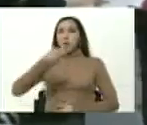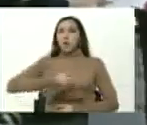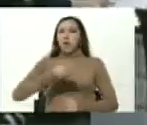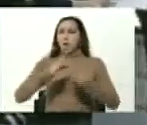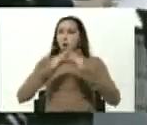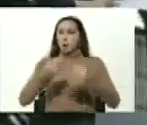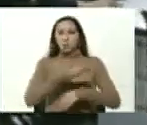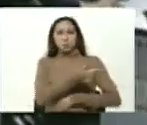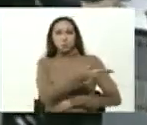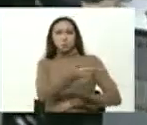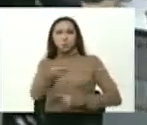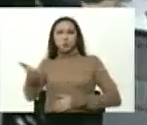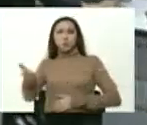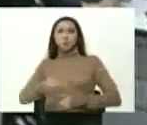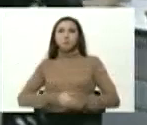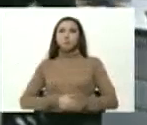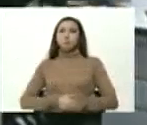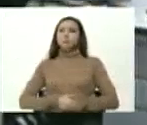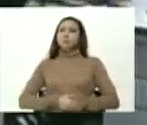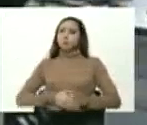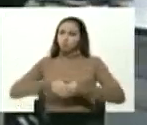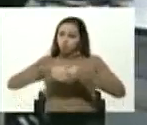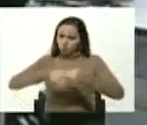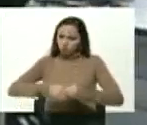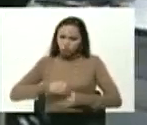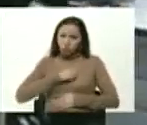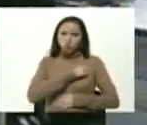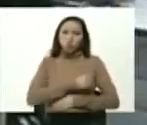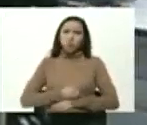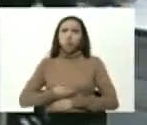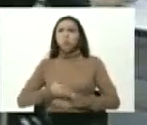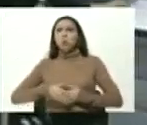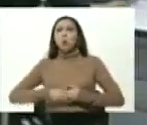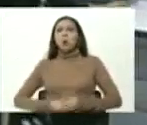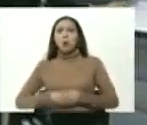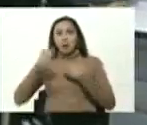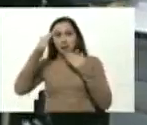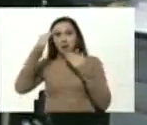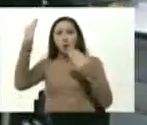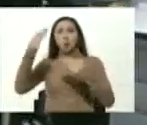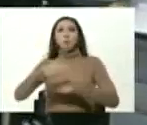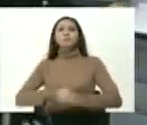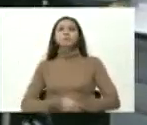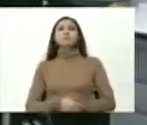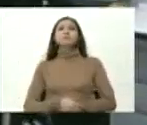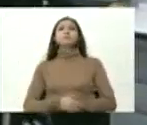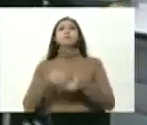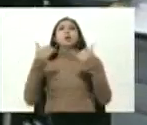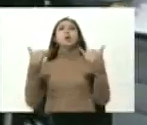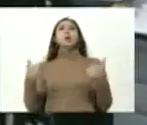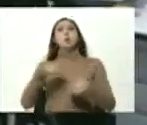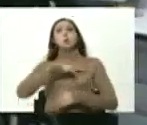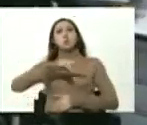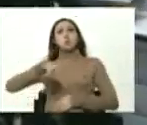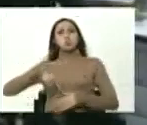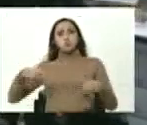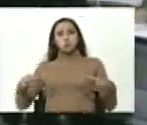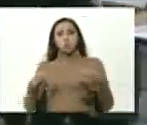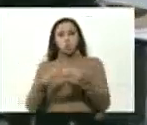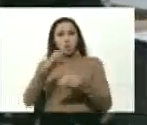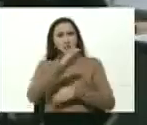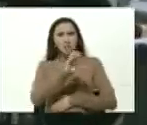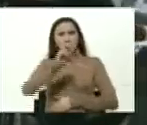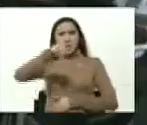a todos. Un gusto saludarlos, saludarlas. Hoy estamos el Consejo Nacional